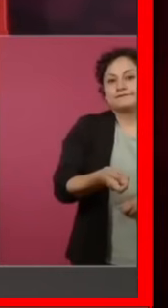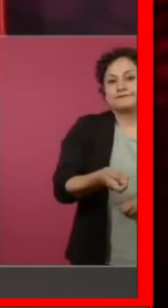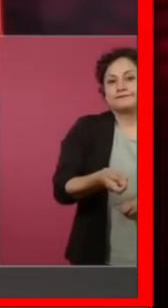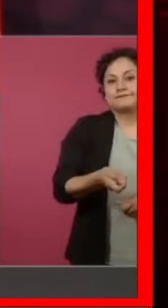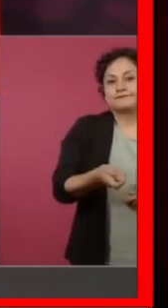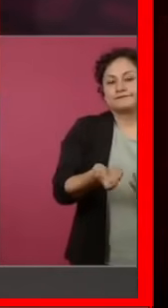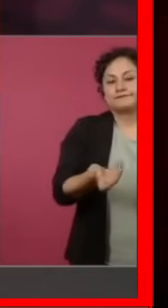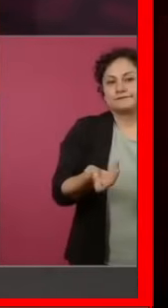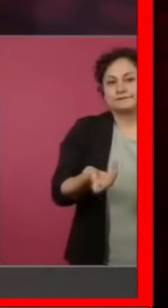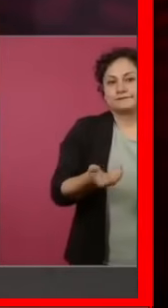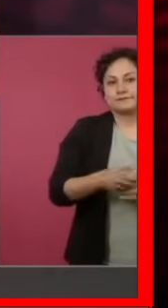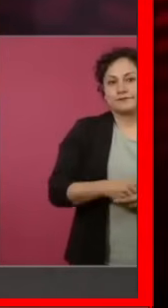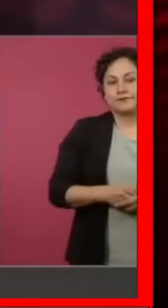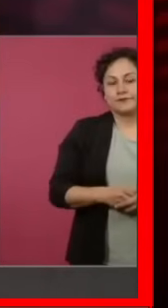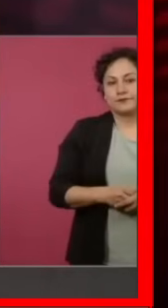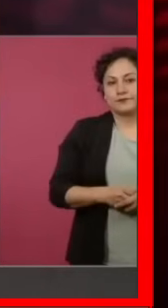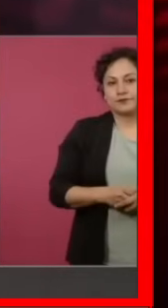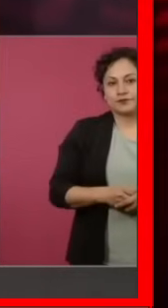intervino